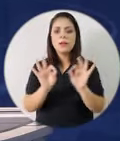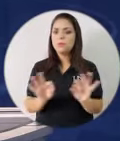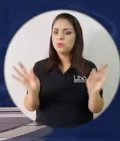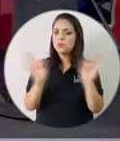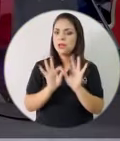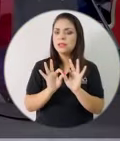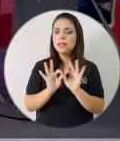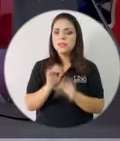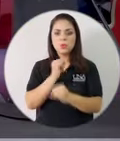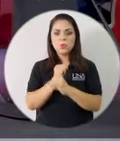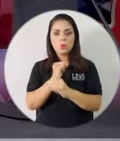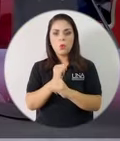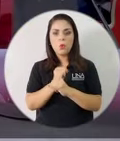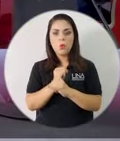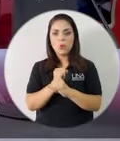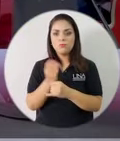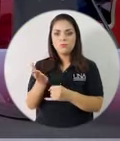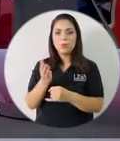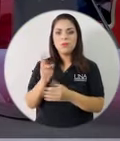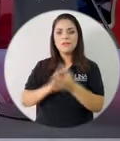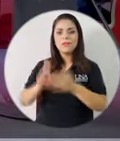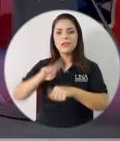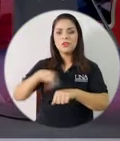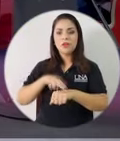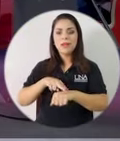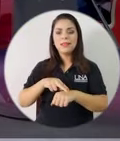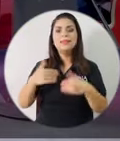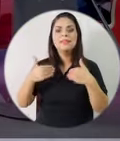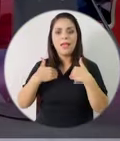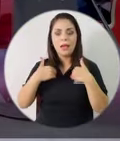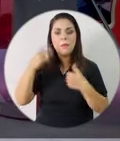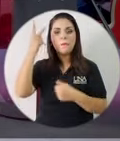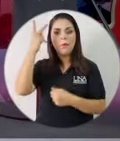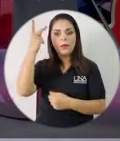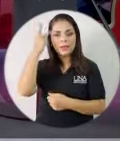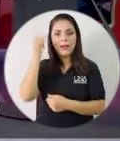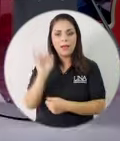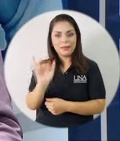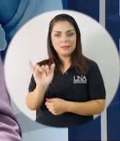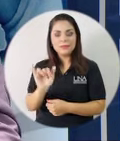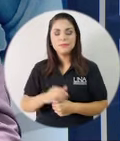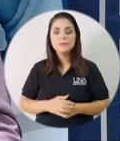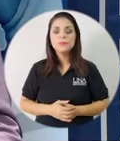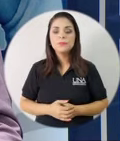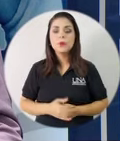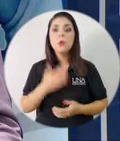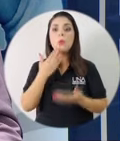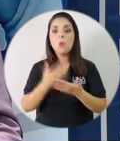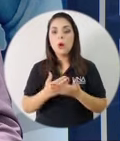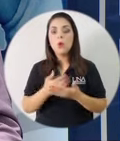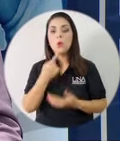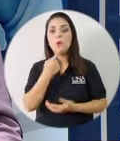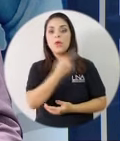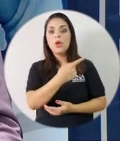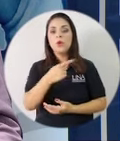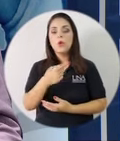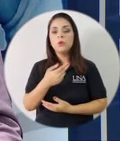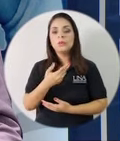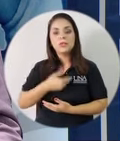¿Cuál es la importancia de que una institución como la Universidad Nacional cuente con una política de este tipo? Bueno, como decía